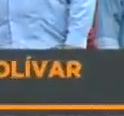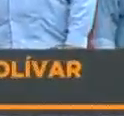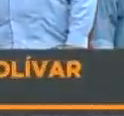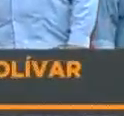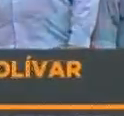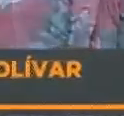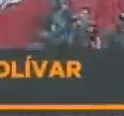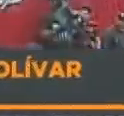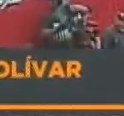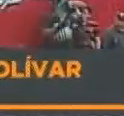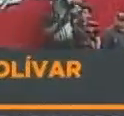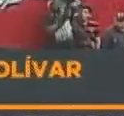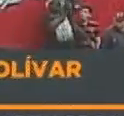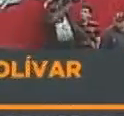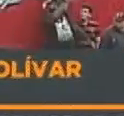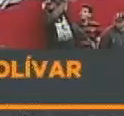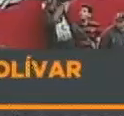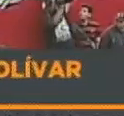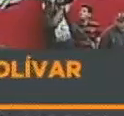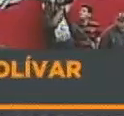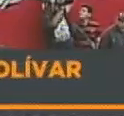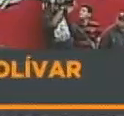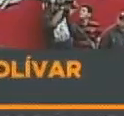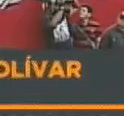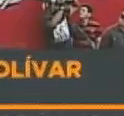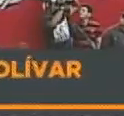los pobres, nuestro hermano